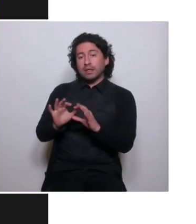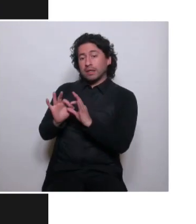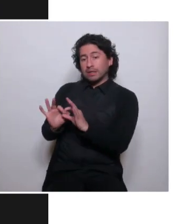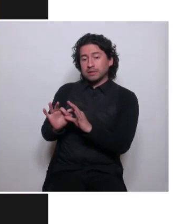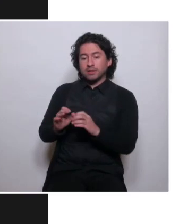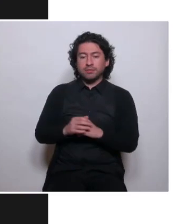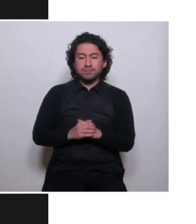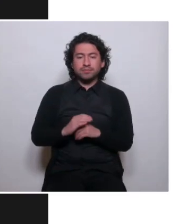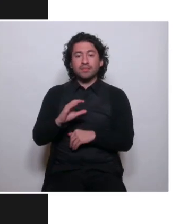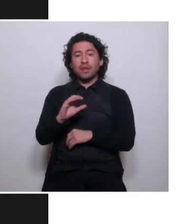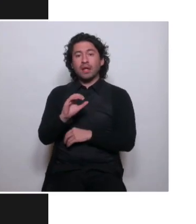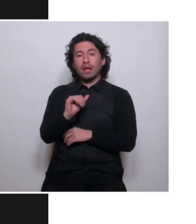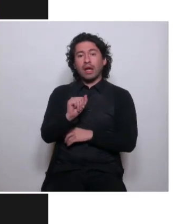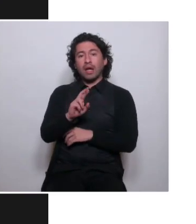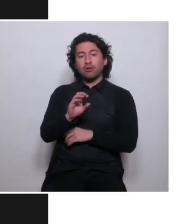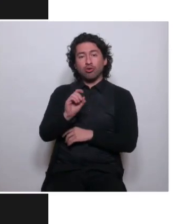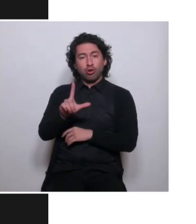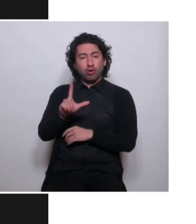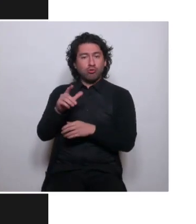Carol Baum, ¿cómo vota usted?